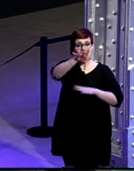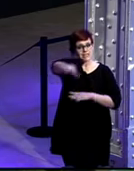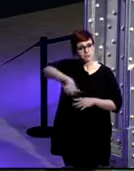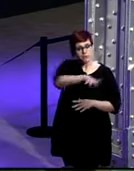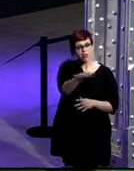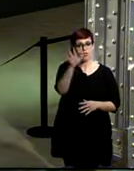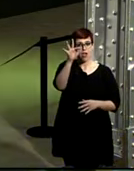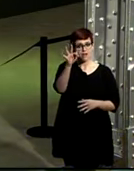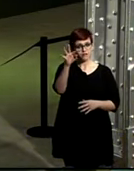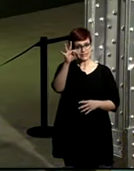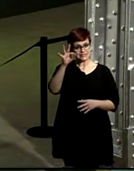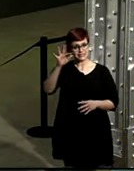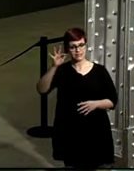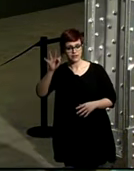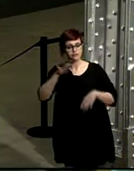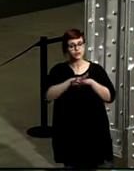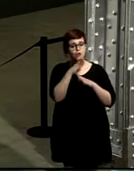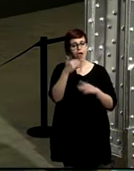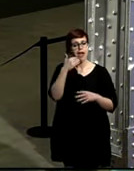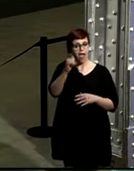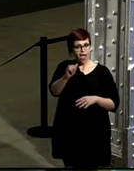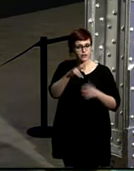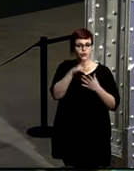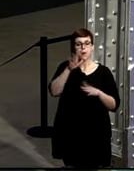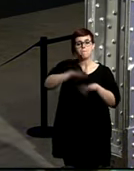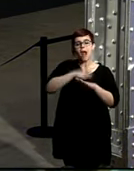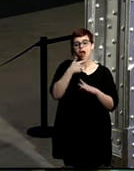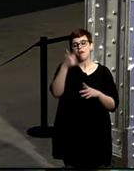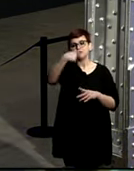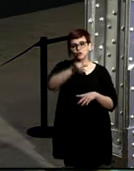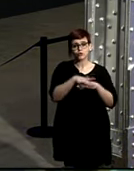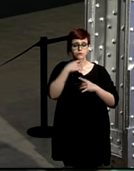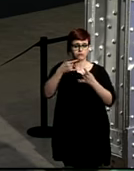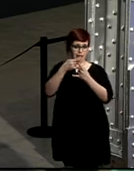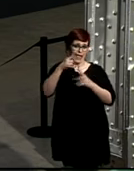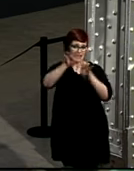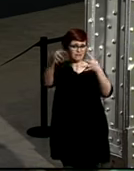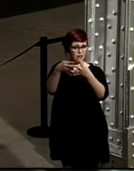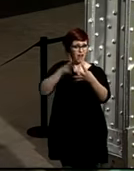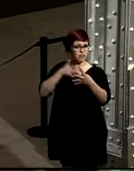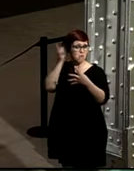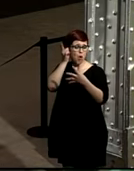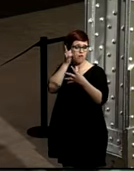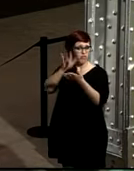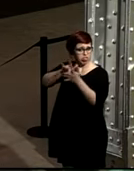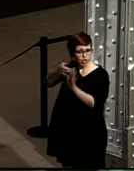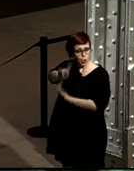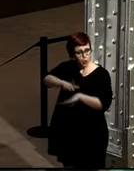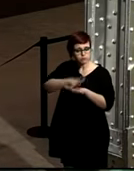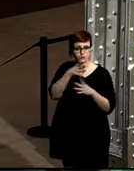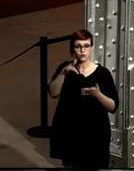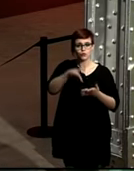bueno, pues para que no gastéis vuestros datos, tenemos la generosidad de deciros que la wifi es visitantes y este pass, Luis